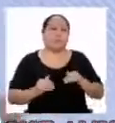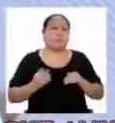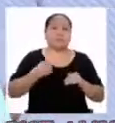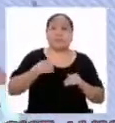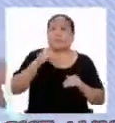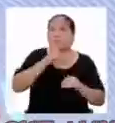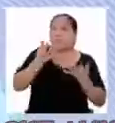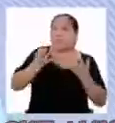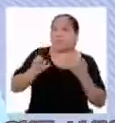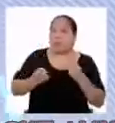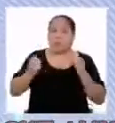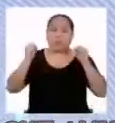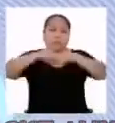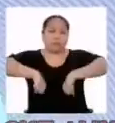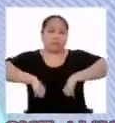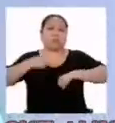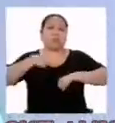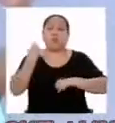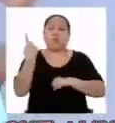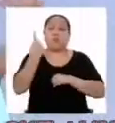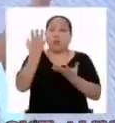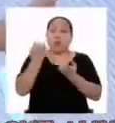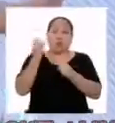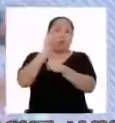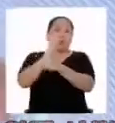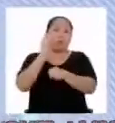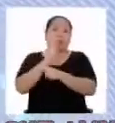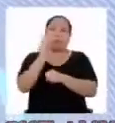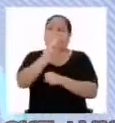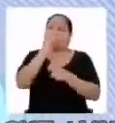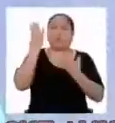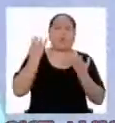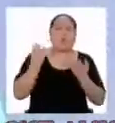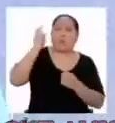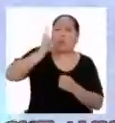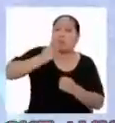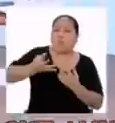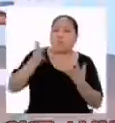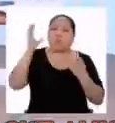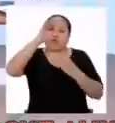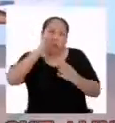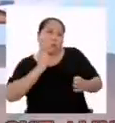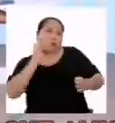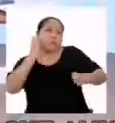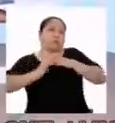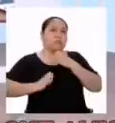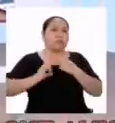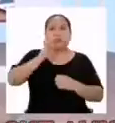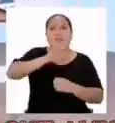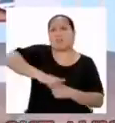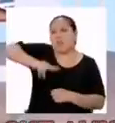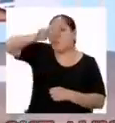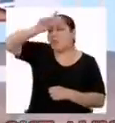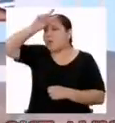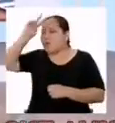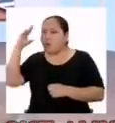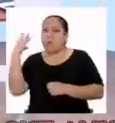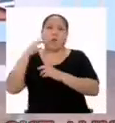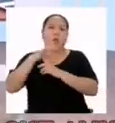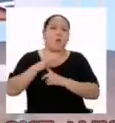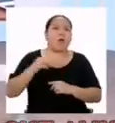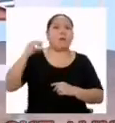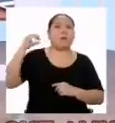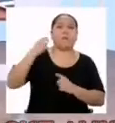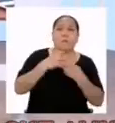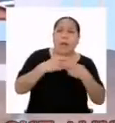Yo no quiero destrucción, solo quiero educación. No queremos prohibición, buscamos emoción. En Chile, Perú, Paraguay o Panamá, lo